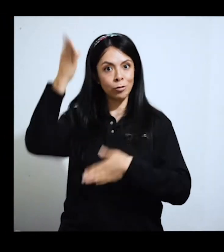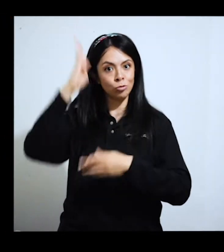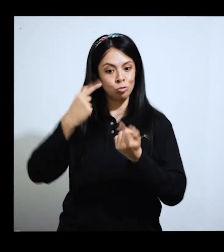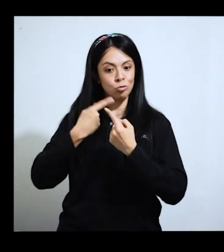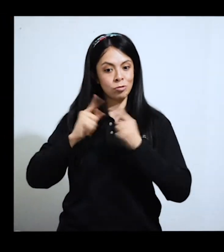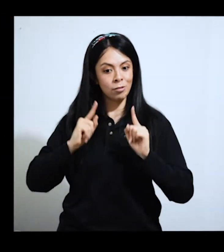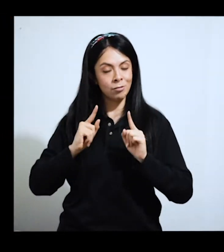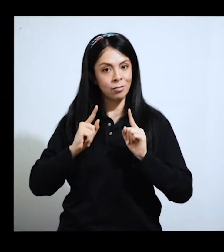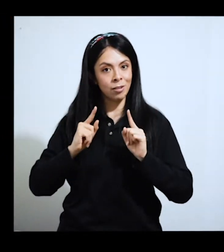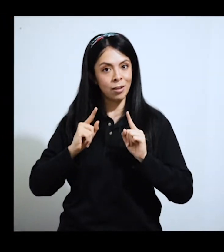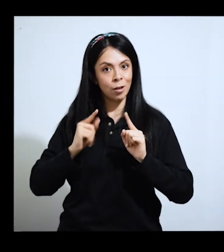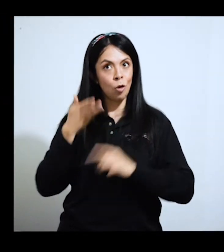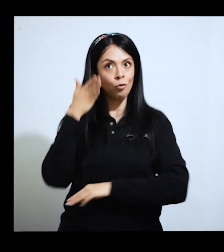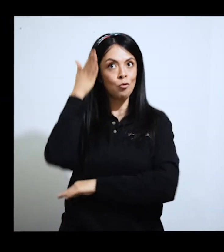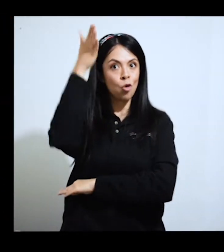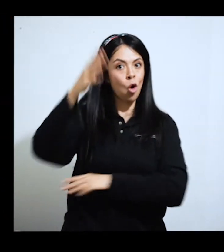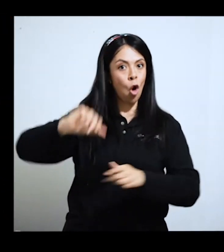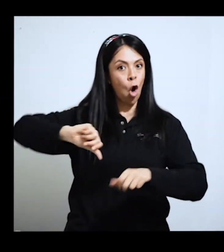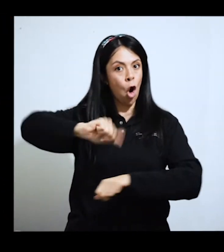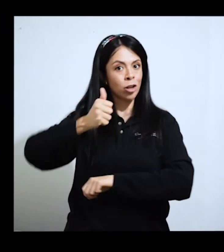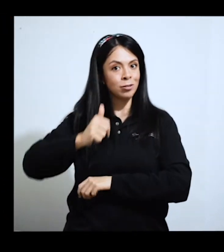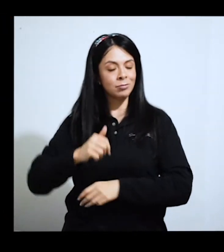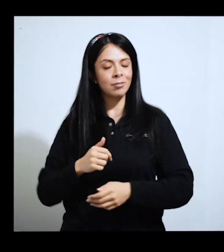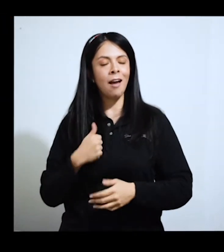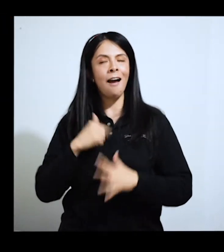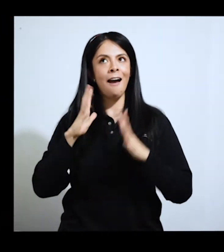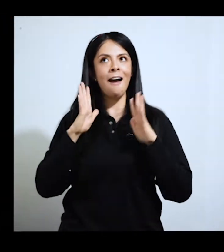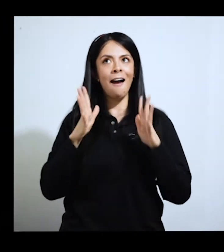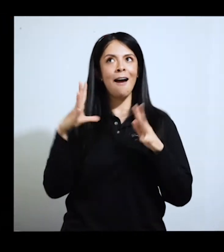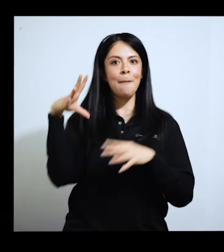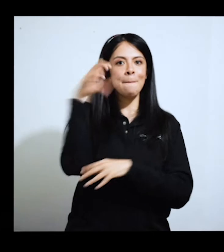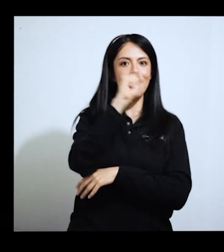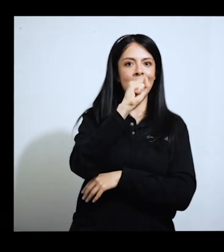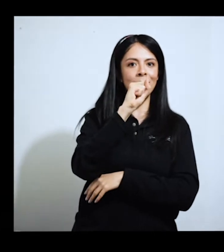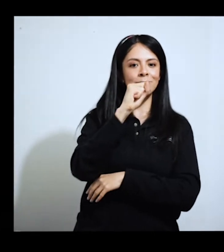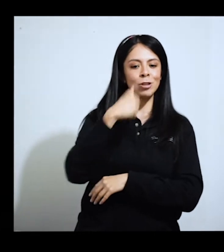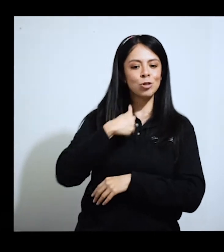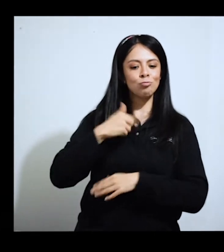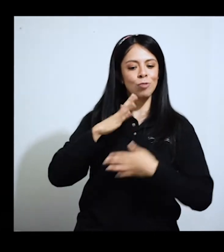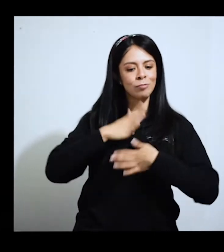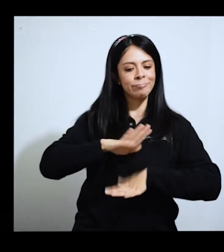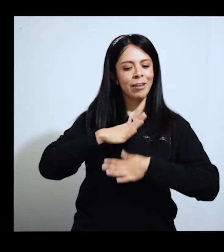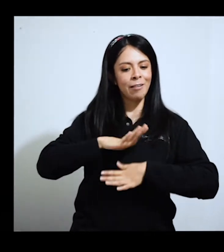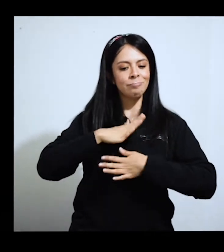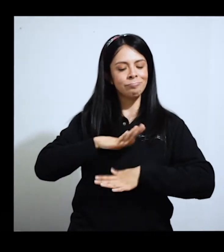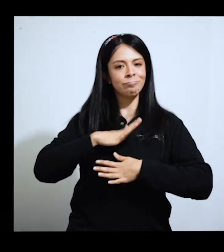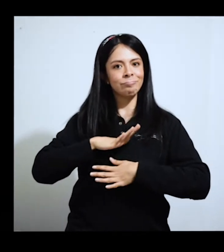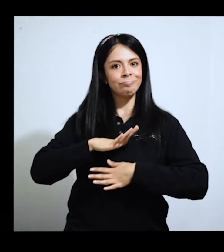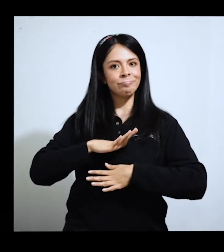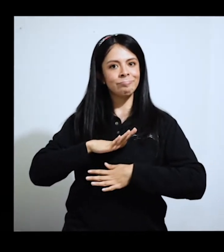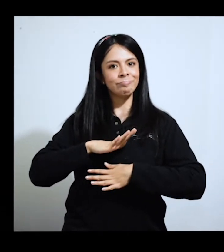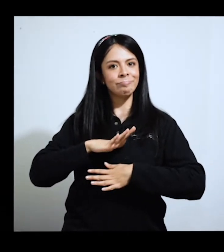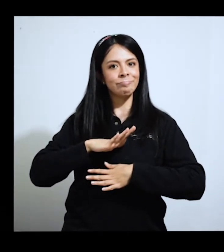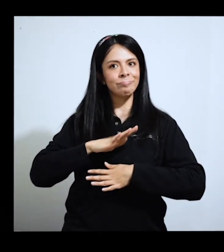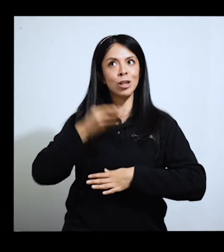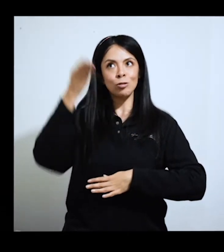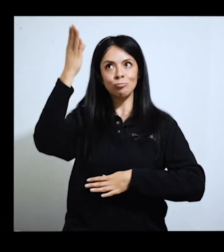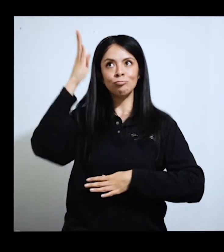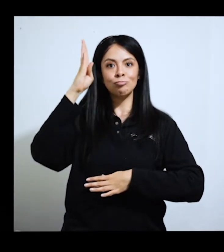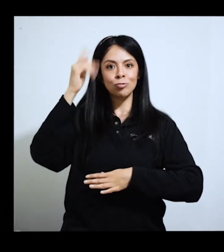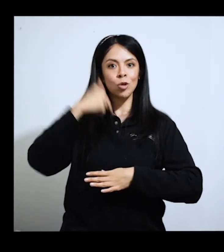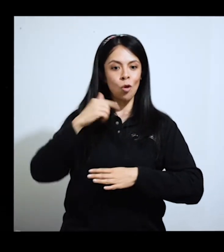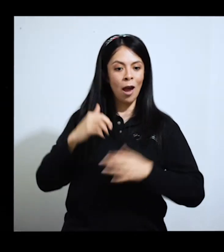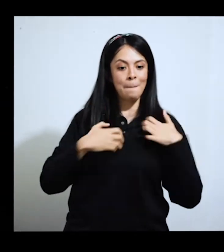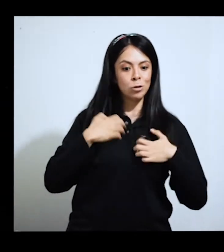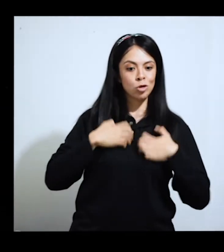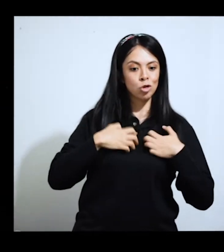Esto no es lo que yo tengo planeado para ti, esto no es tu futuro, pero va a haber un momento en el que voy a estar tranquilo y finalmente, si sé